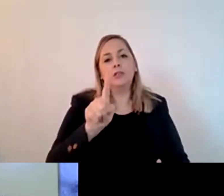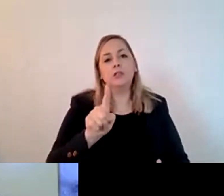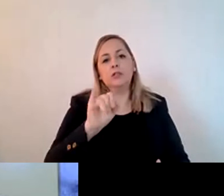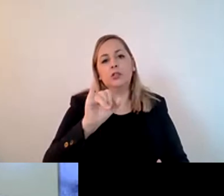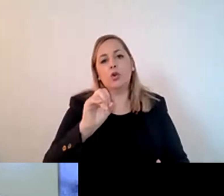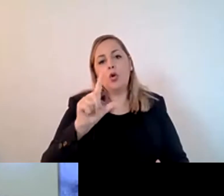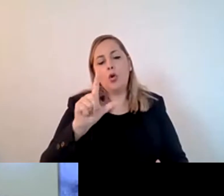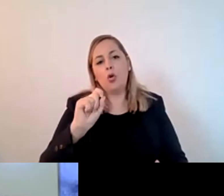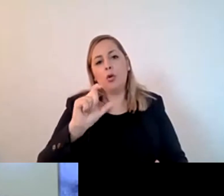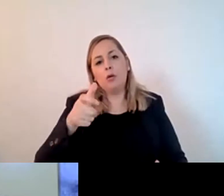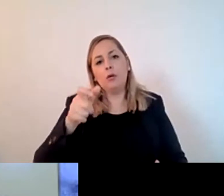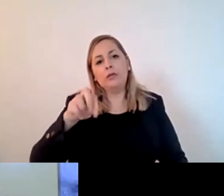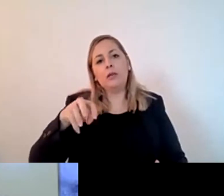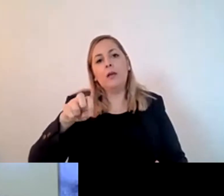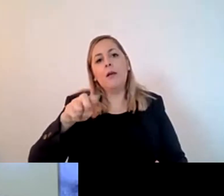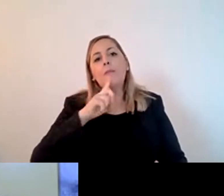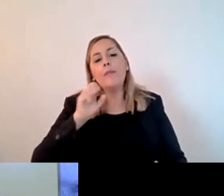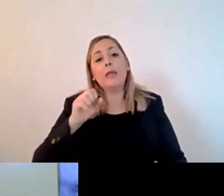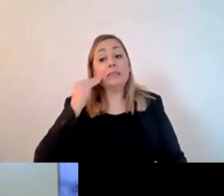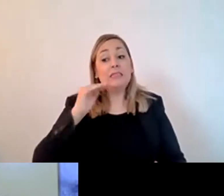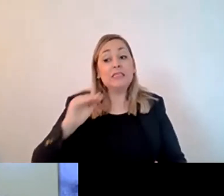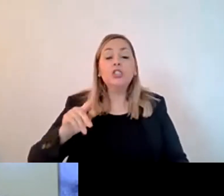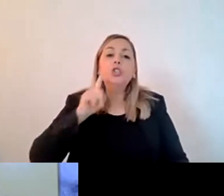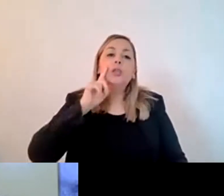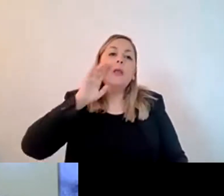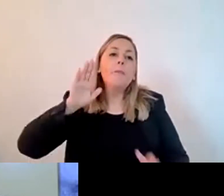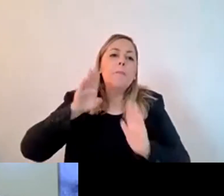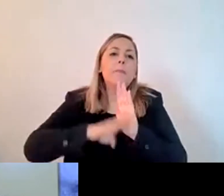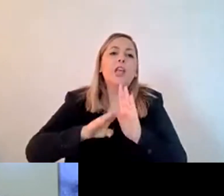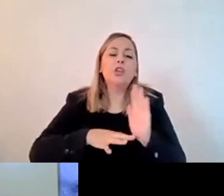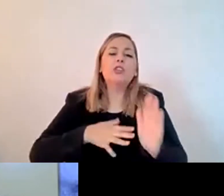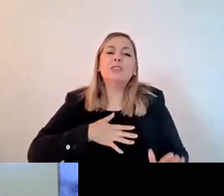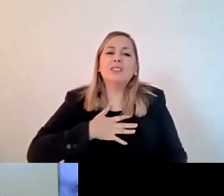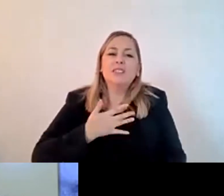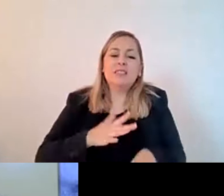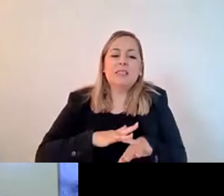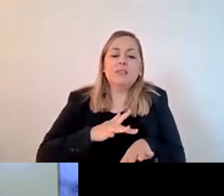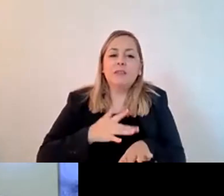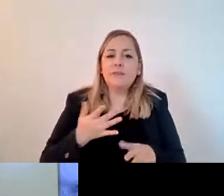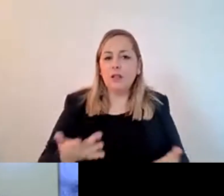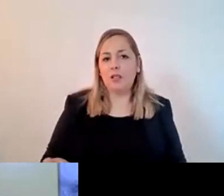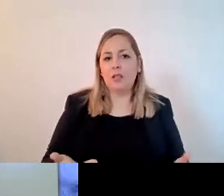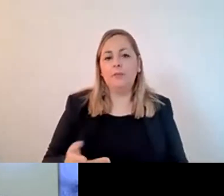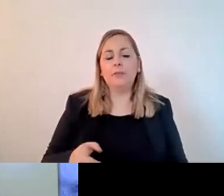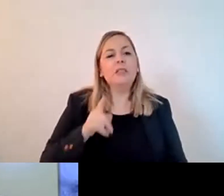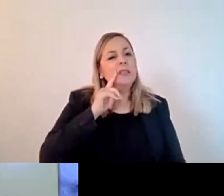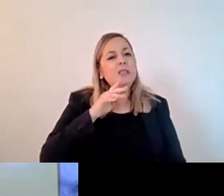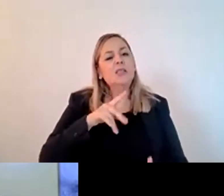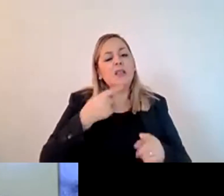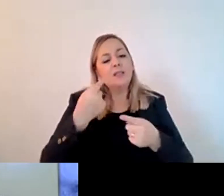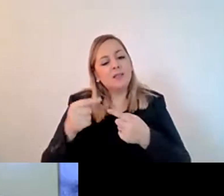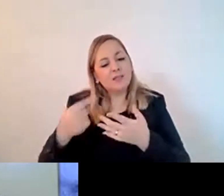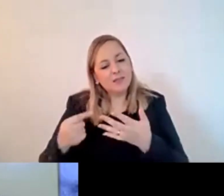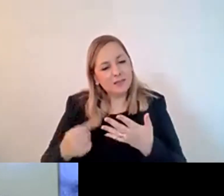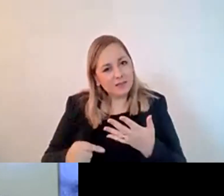niños pareciera ser que tienen menor sensibilidad, ¿ya? Tienen una serie de características,